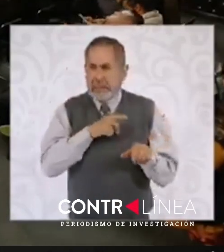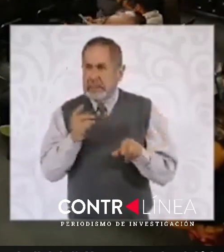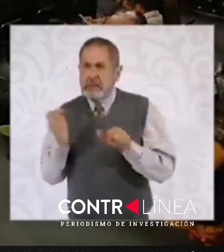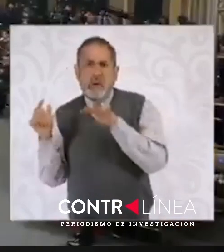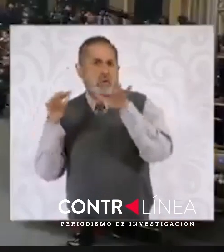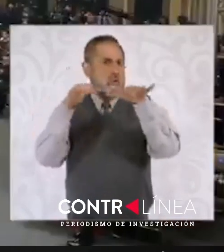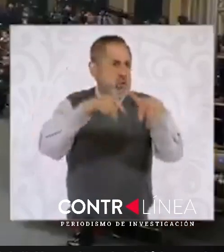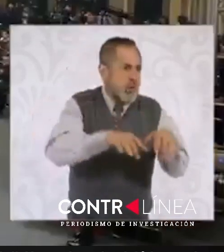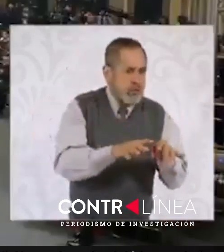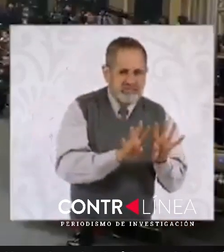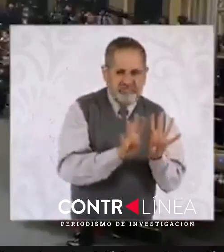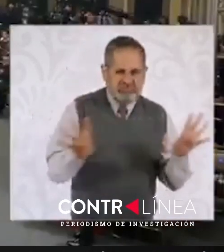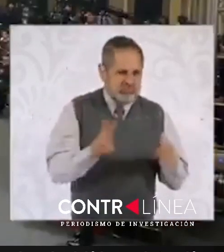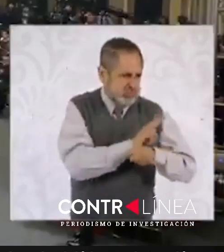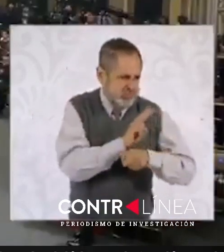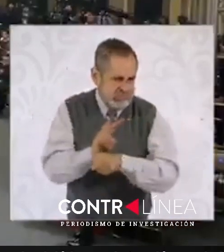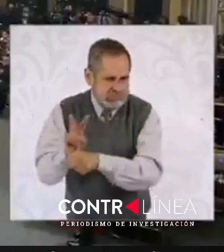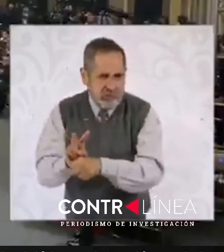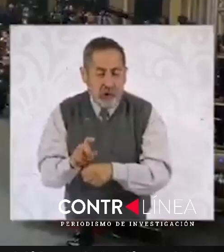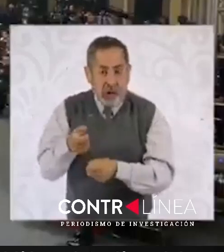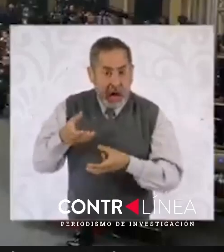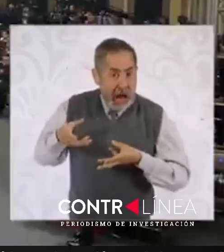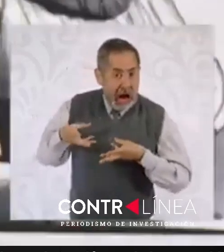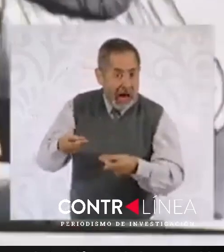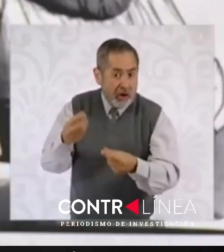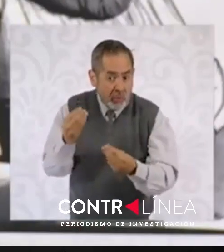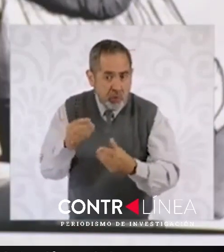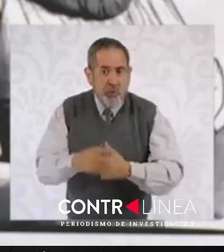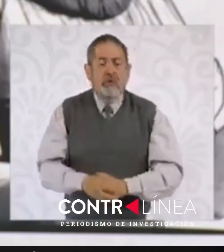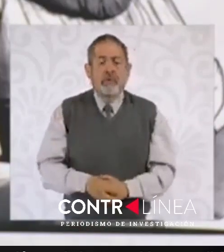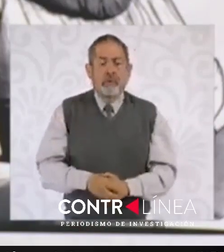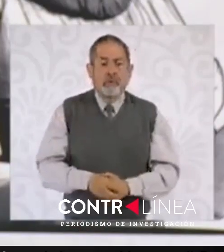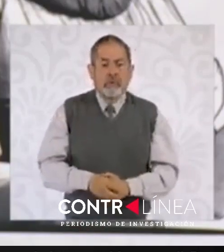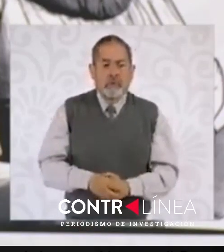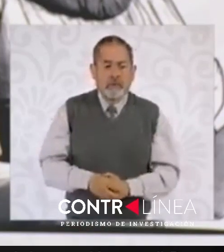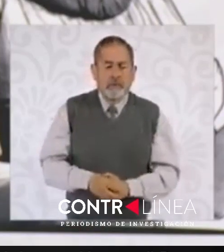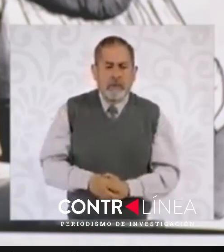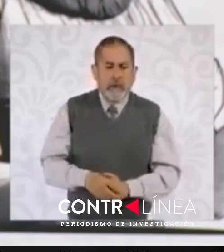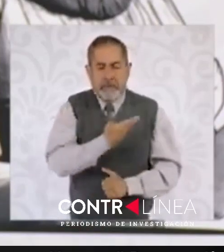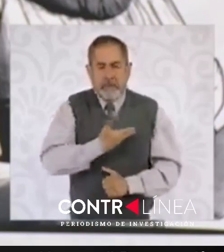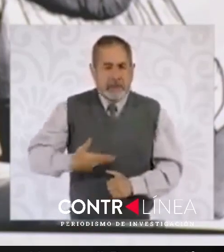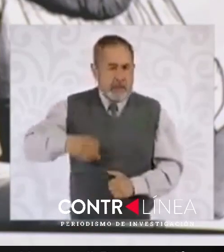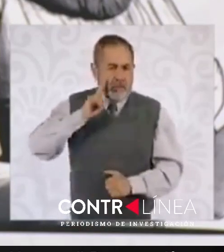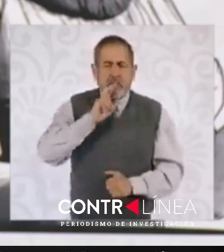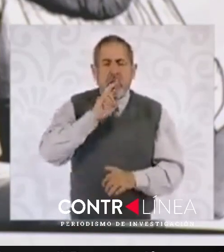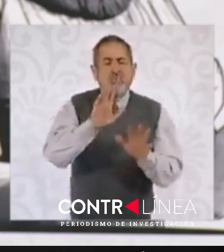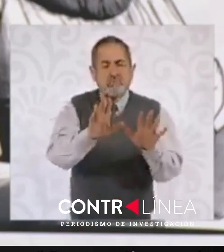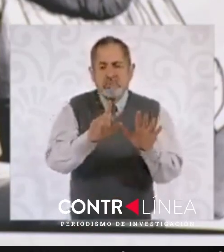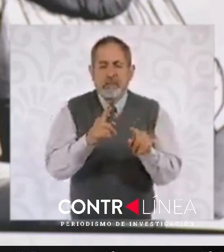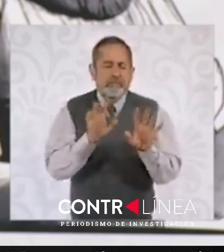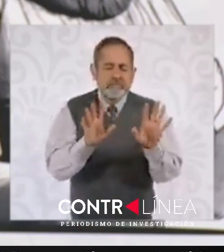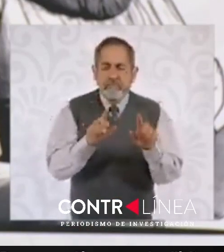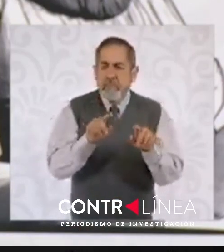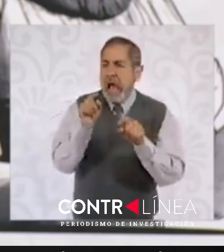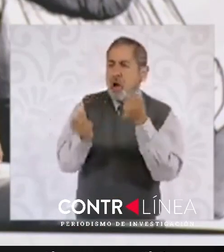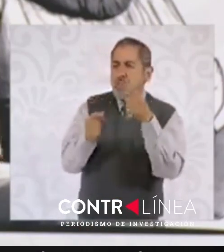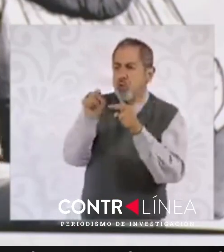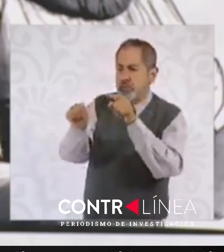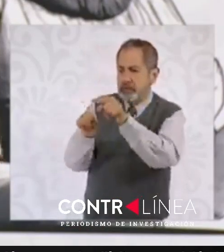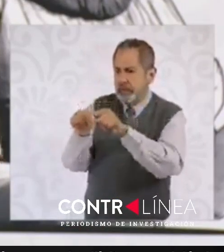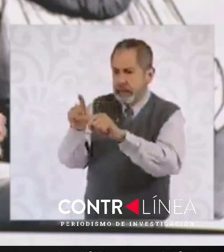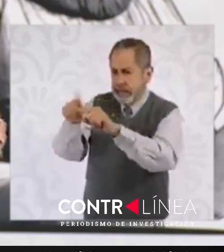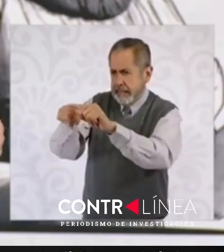este despliegue en la frontera de esos elementos? Pues vamos a tener que mover elementos de algunos otros lugares hacia la frontera